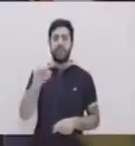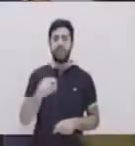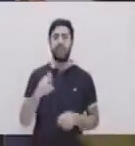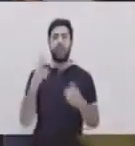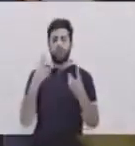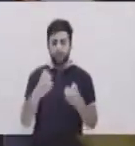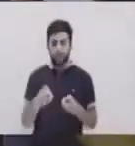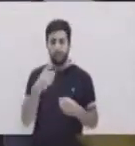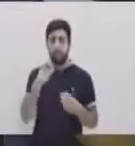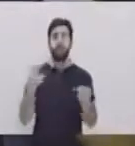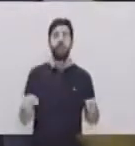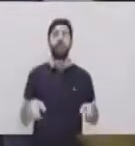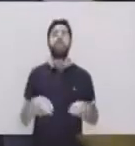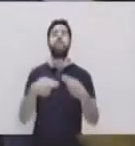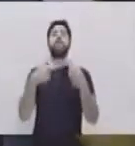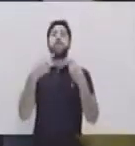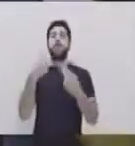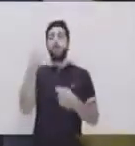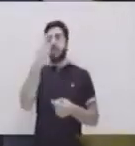Otra vez.